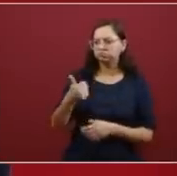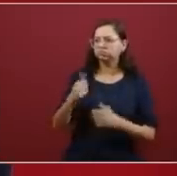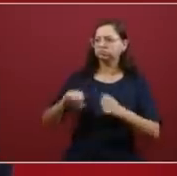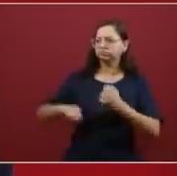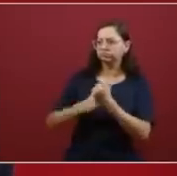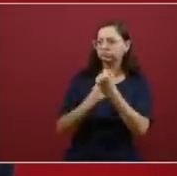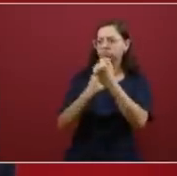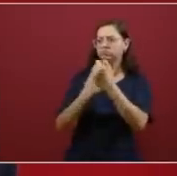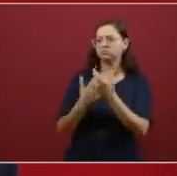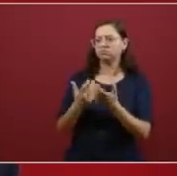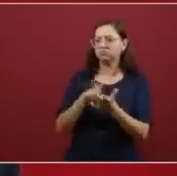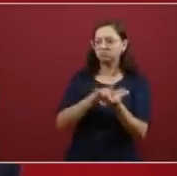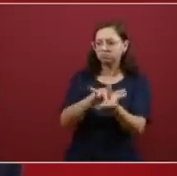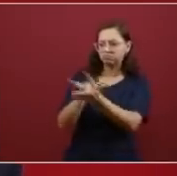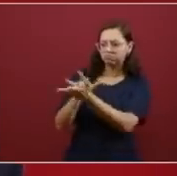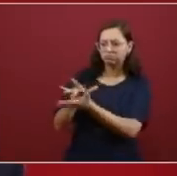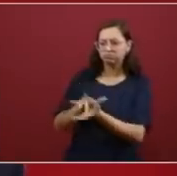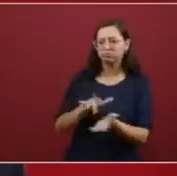solidaridad con